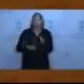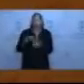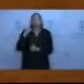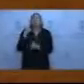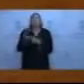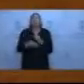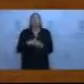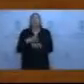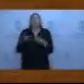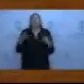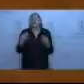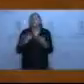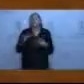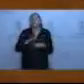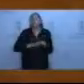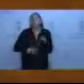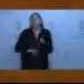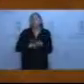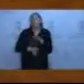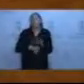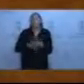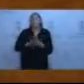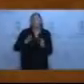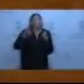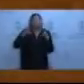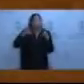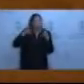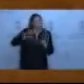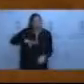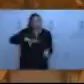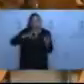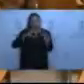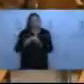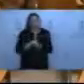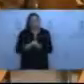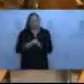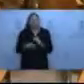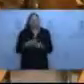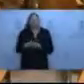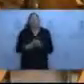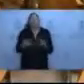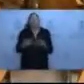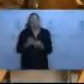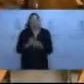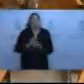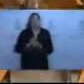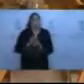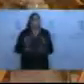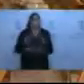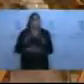seguir o aplicar esas recomendaciones del mencionado. Nada más y muchas gracias.